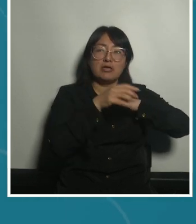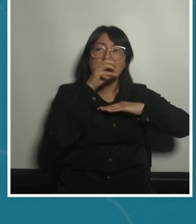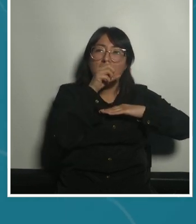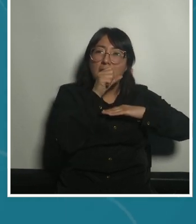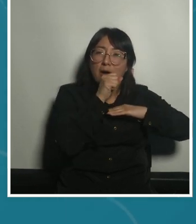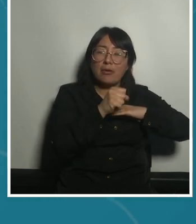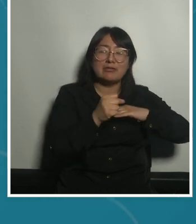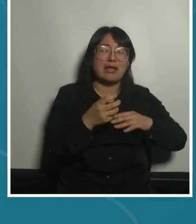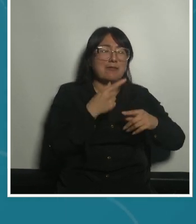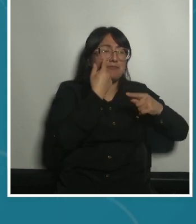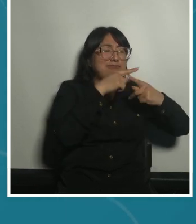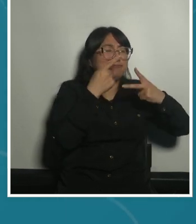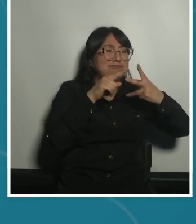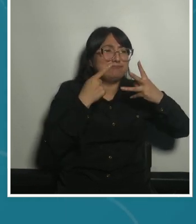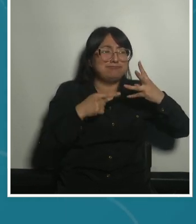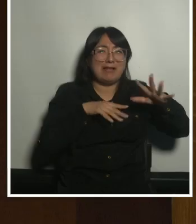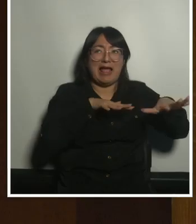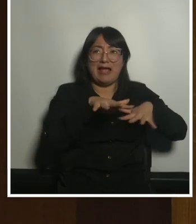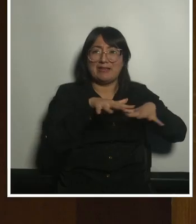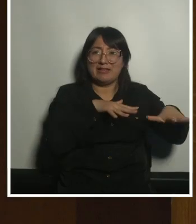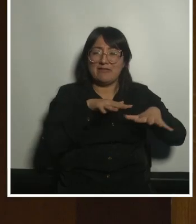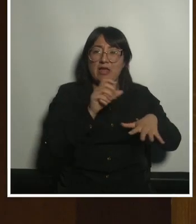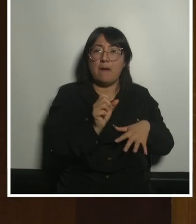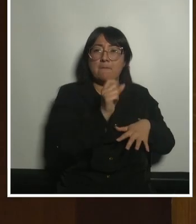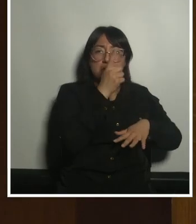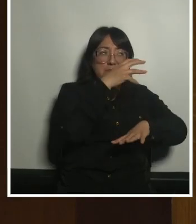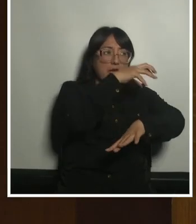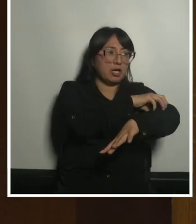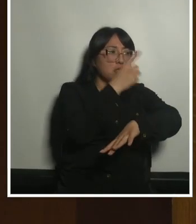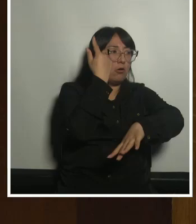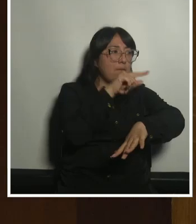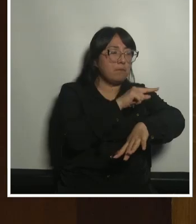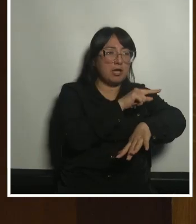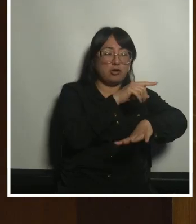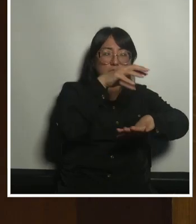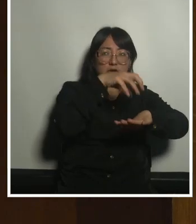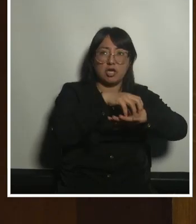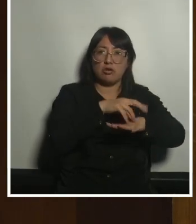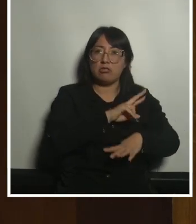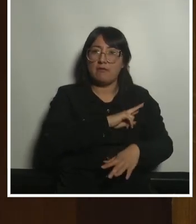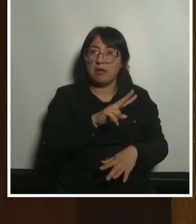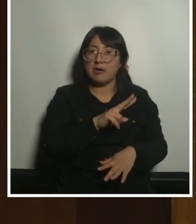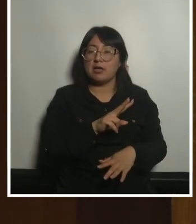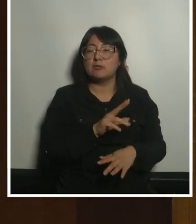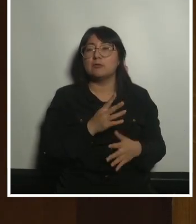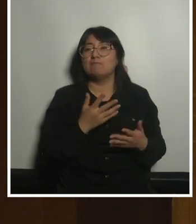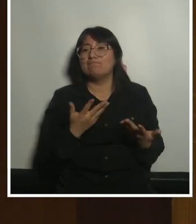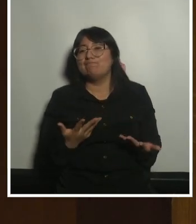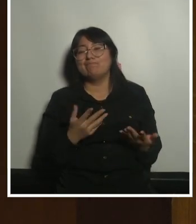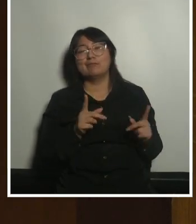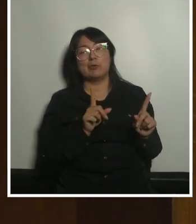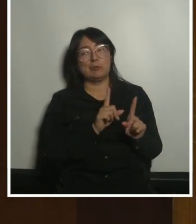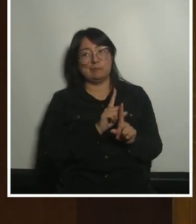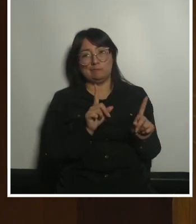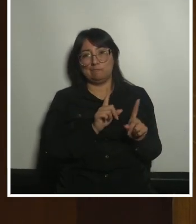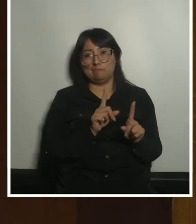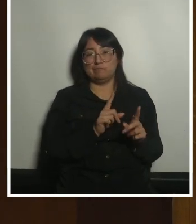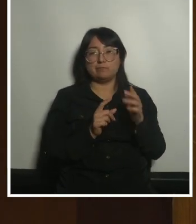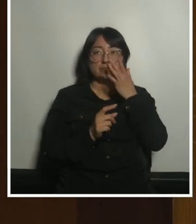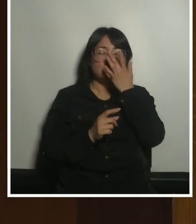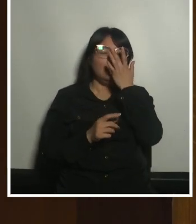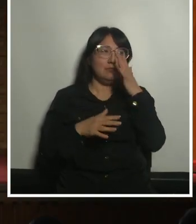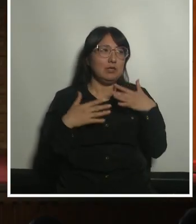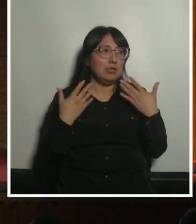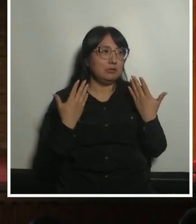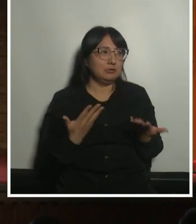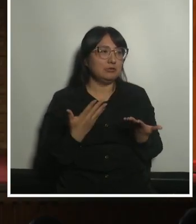ciertas actividades económicas que estarán bien para la primera región, pero para la región de Valparaíso no están bien.